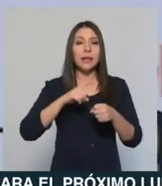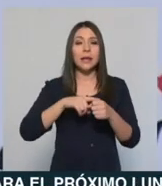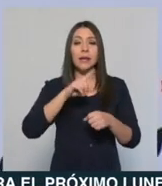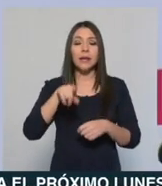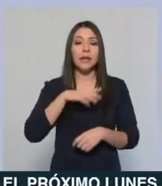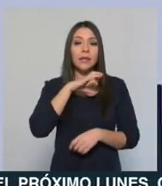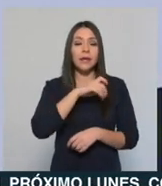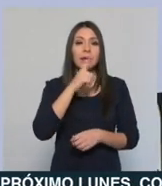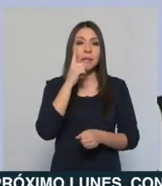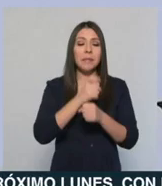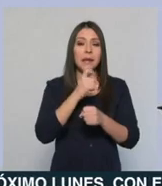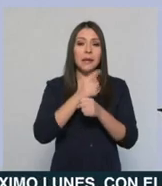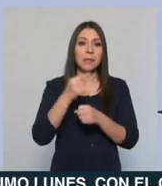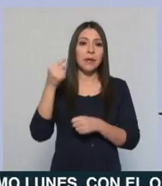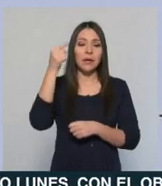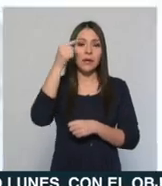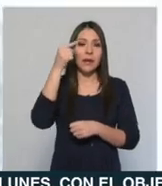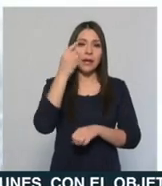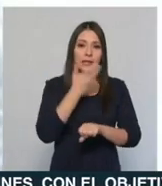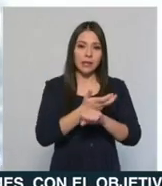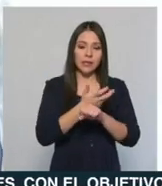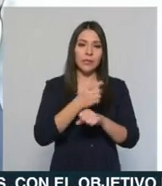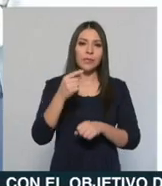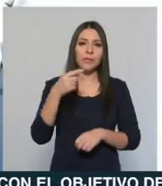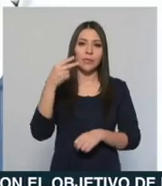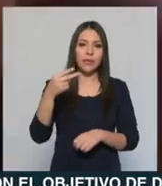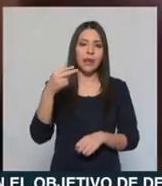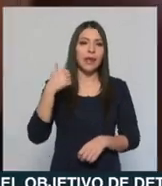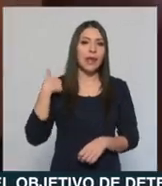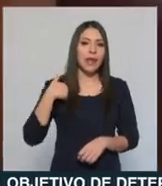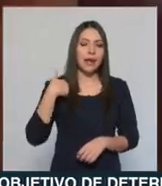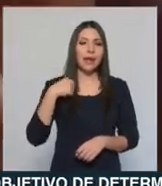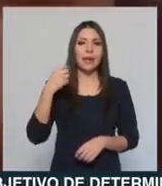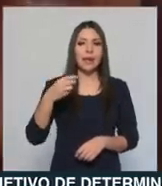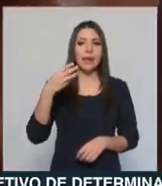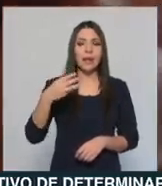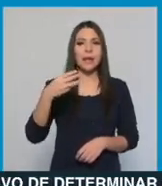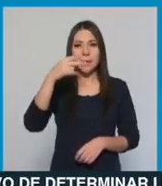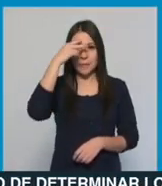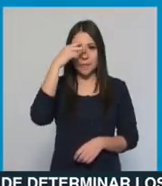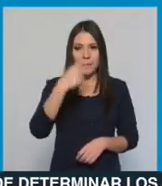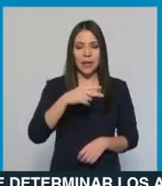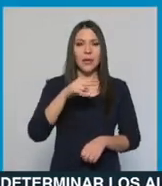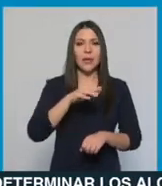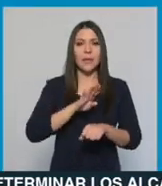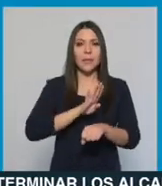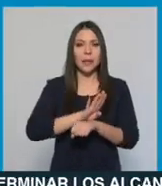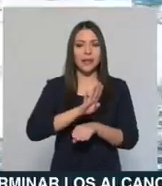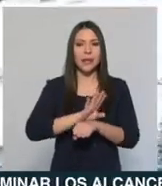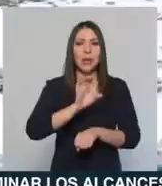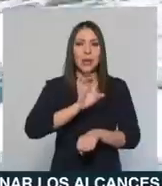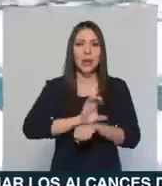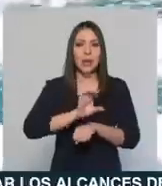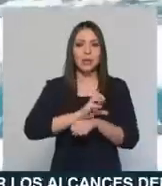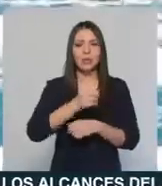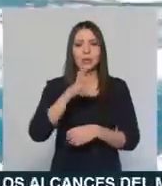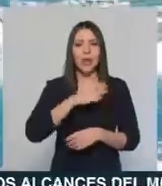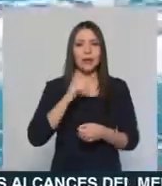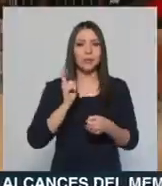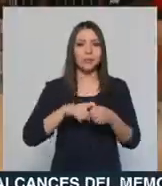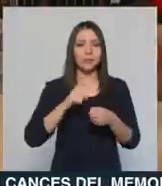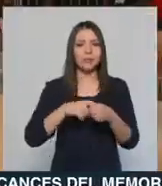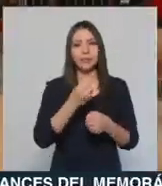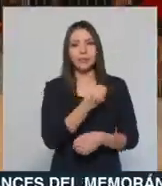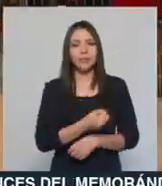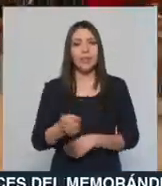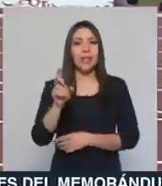del medallero Estados Unidos, Canadá, Cuba, México, Brasil y Colombia. Serán 39 deportes registrados en la